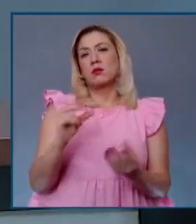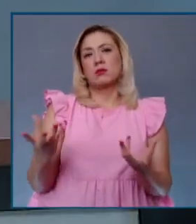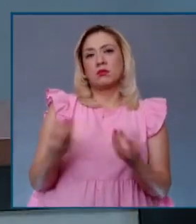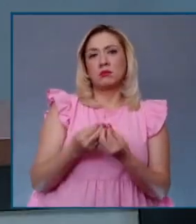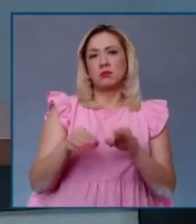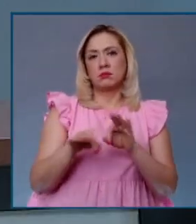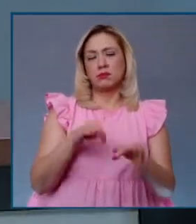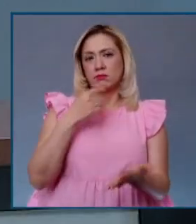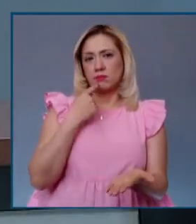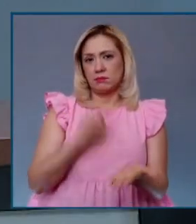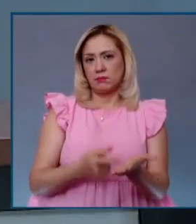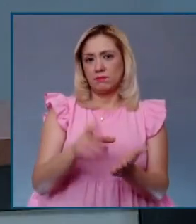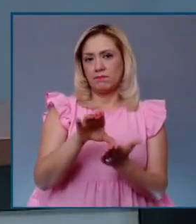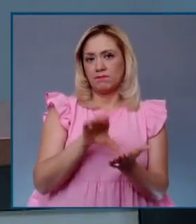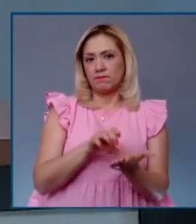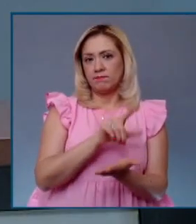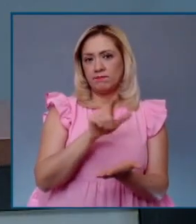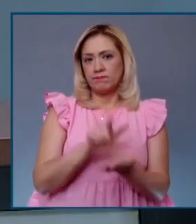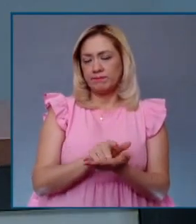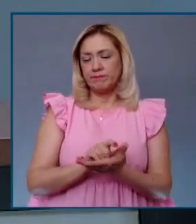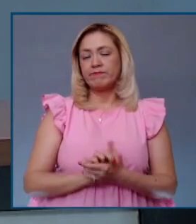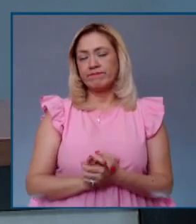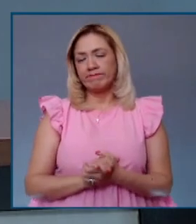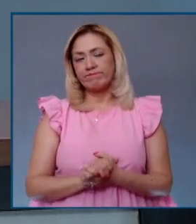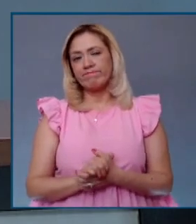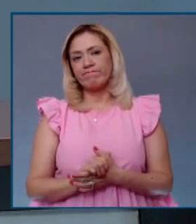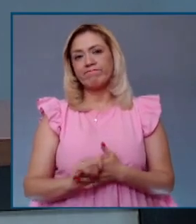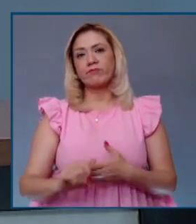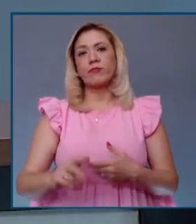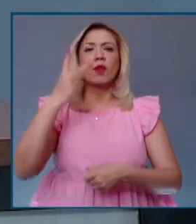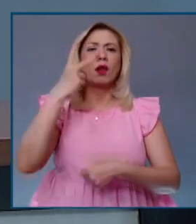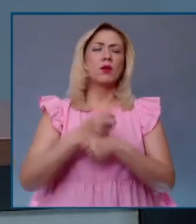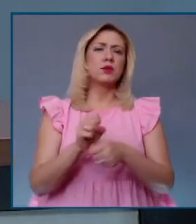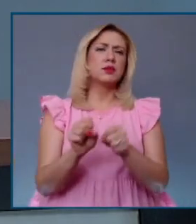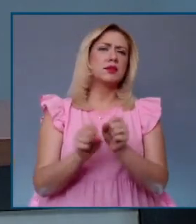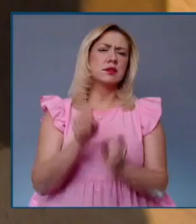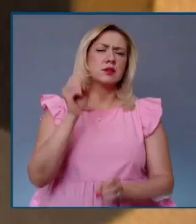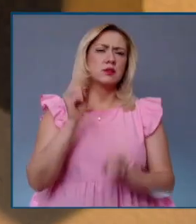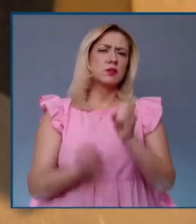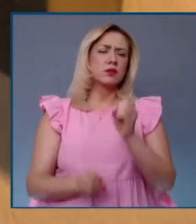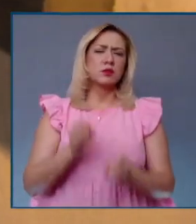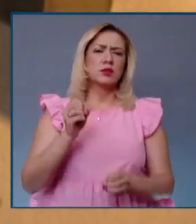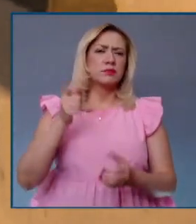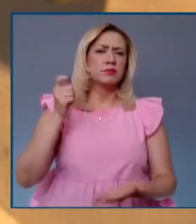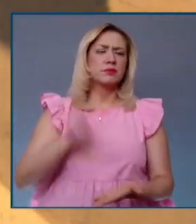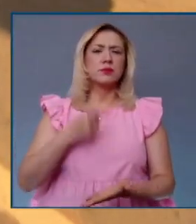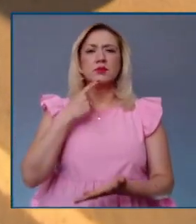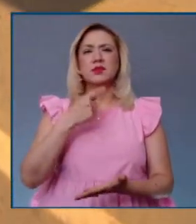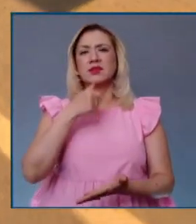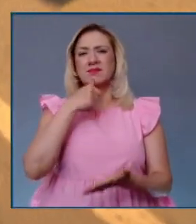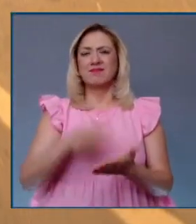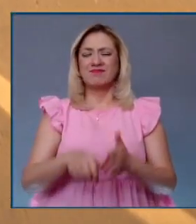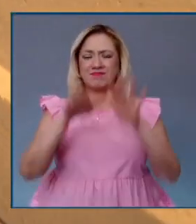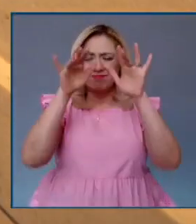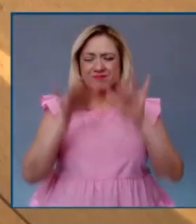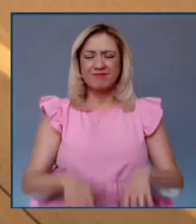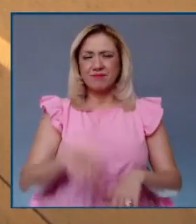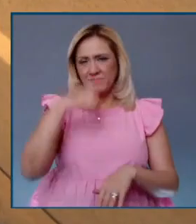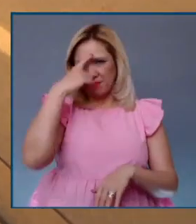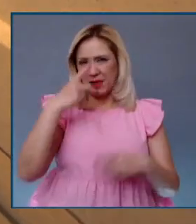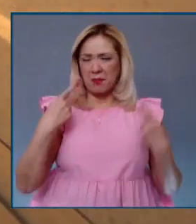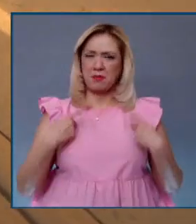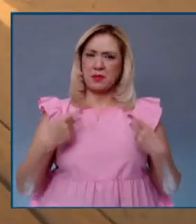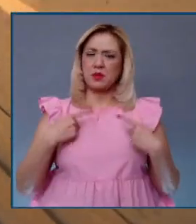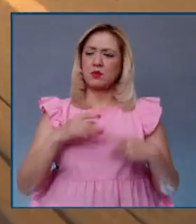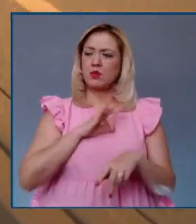Y la segunda sala de la Corte determinó que las constancias que expide el Centro de Conciliación que permiten al trabajador acudir a juicio son